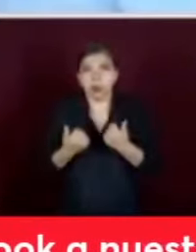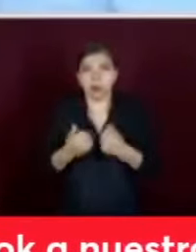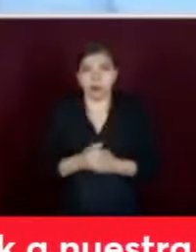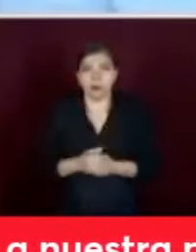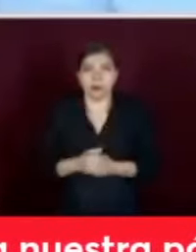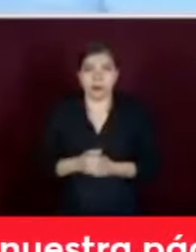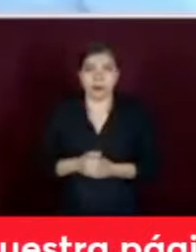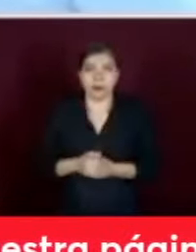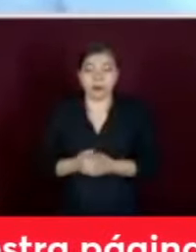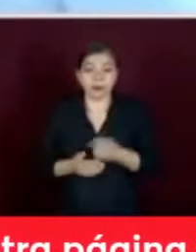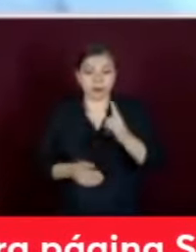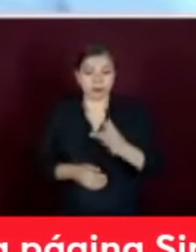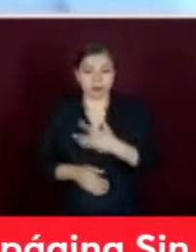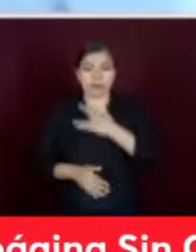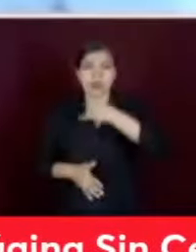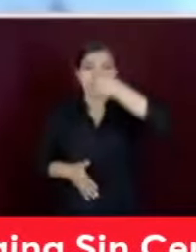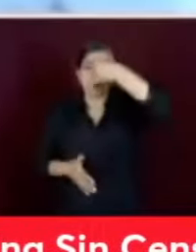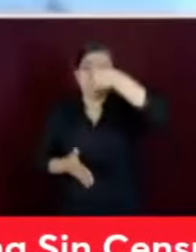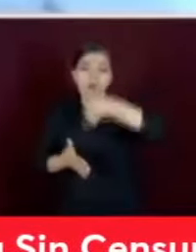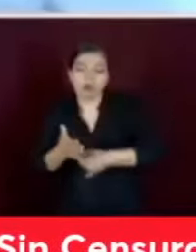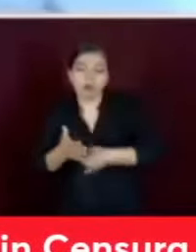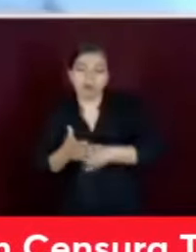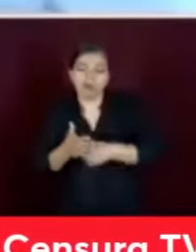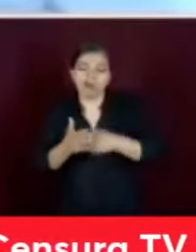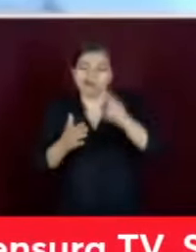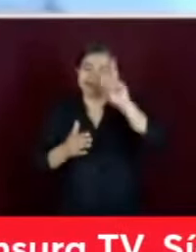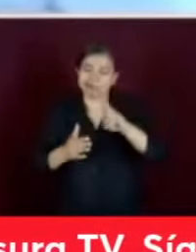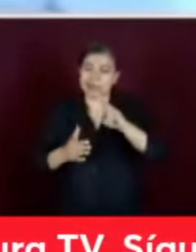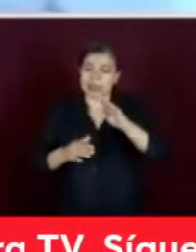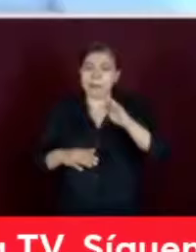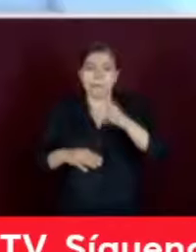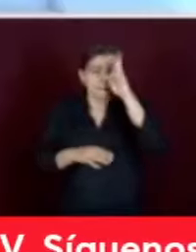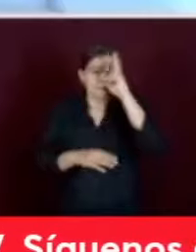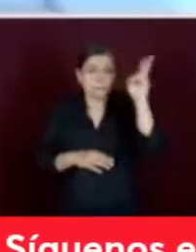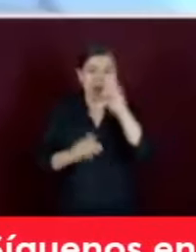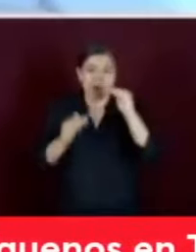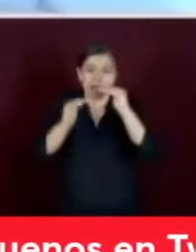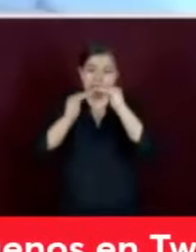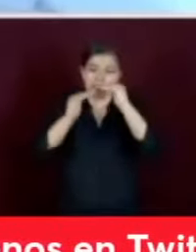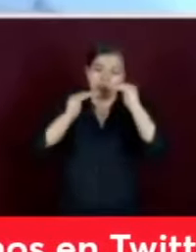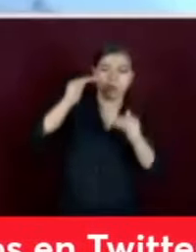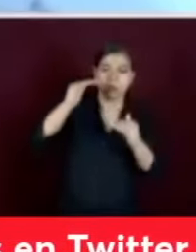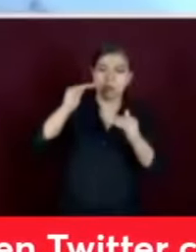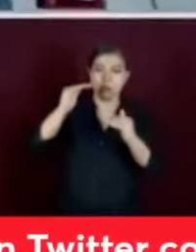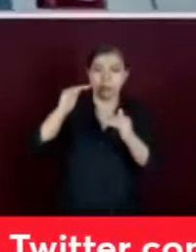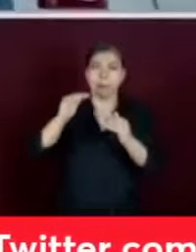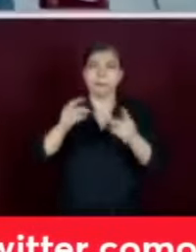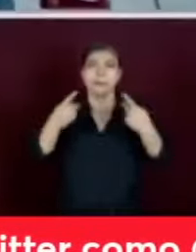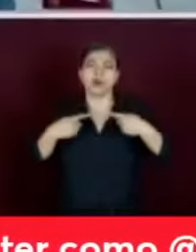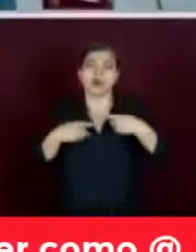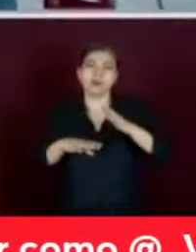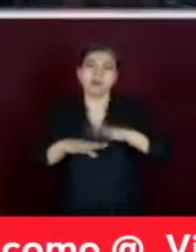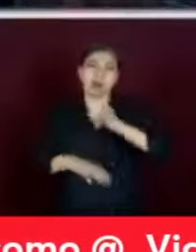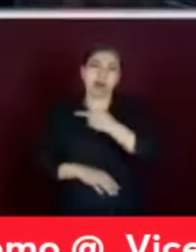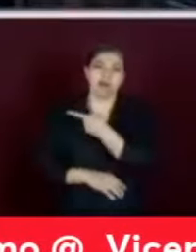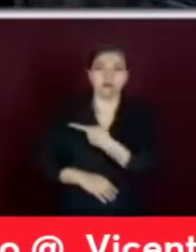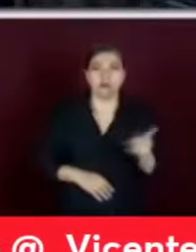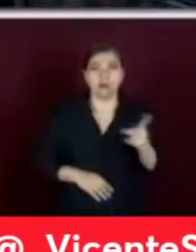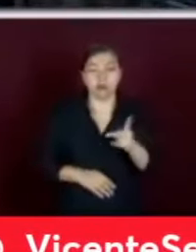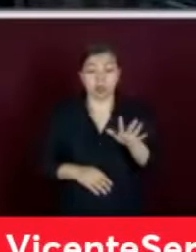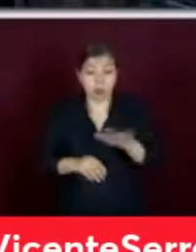la profundización de la desigualdad y el aumento de la pobreza. Y con